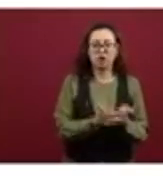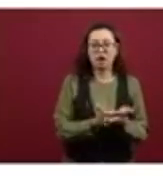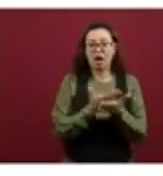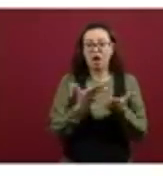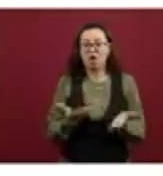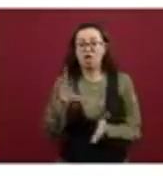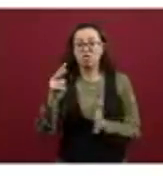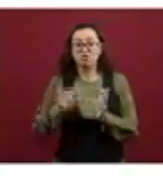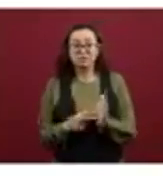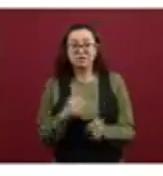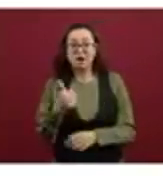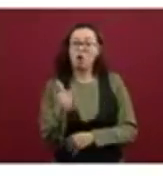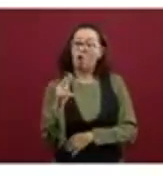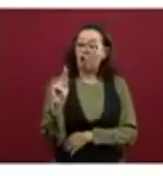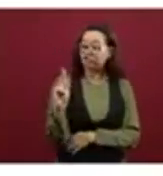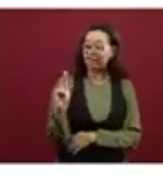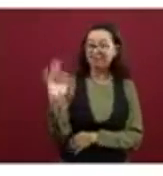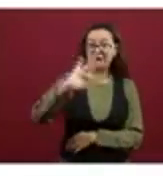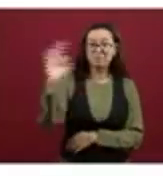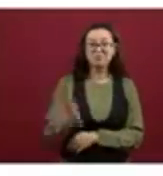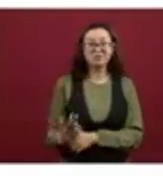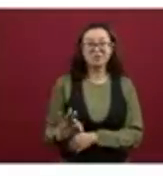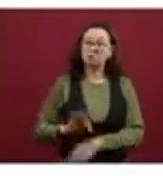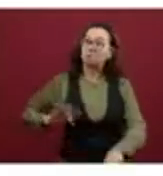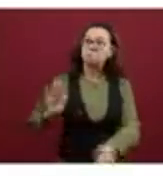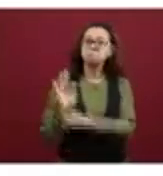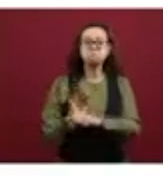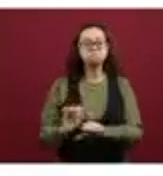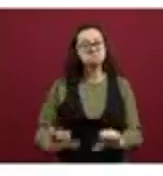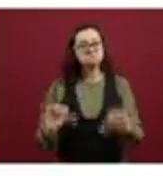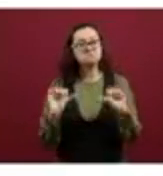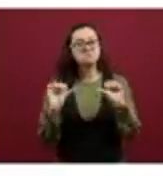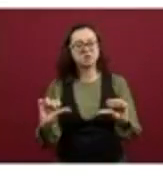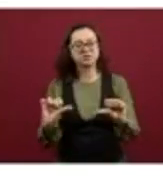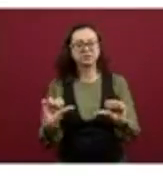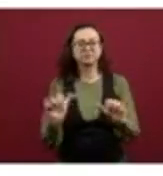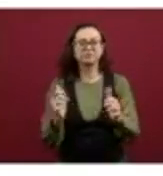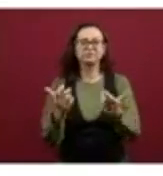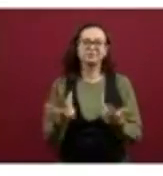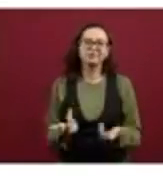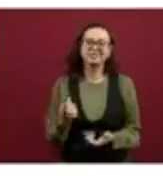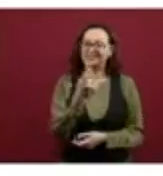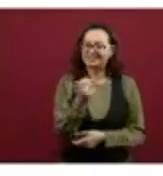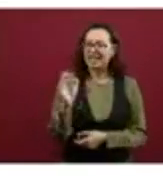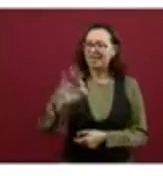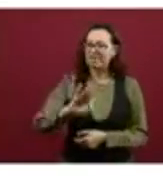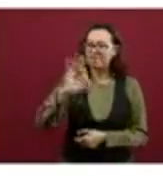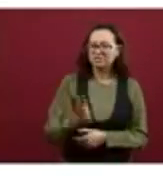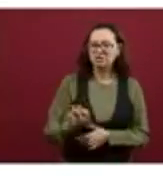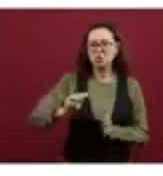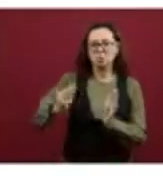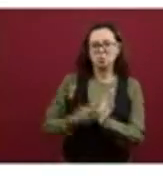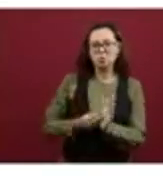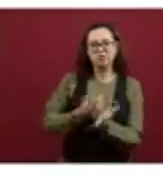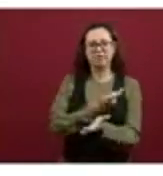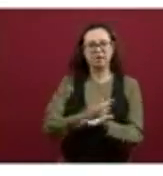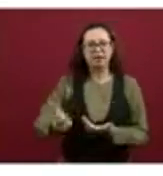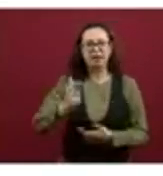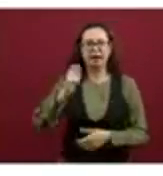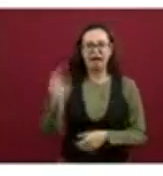condonación de 80% previo pago del 20% y 100% de descuento en recargos, multas y gastos de